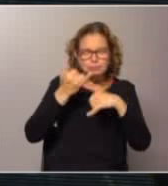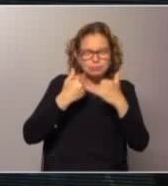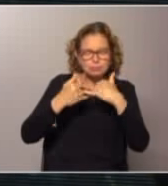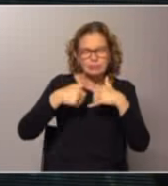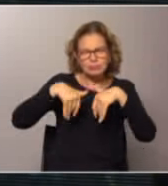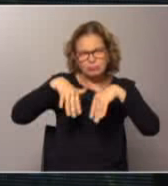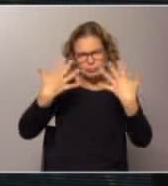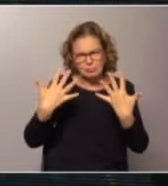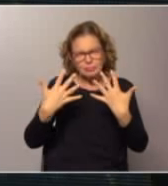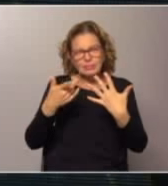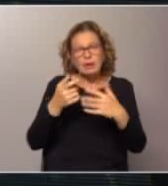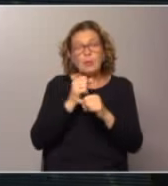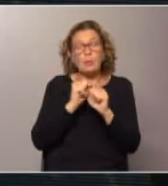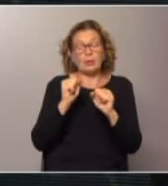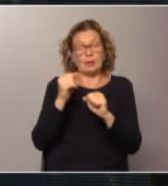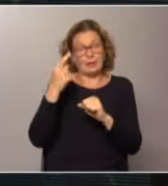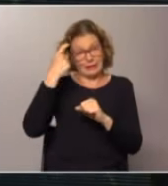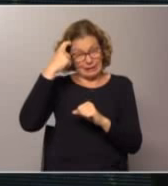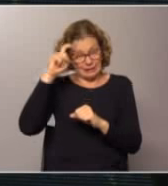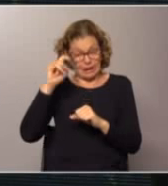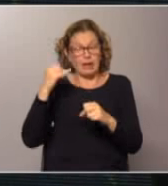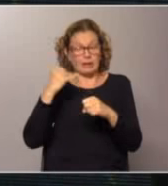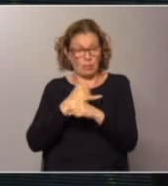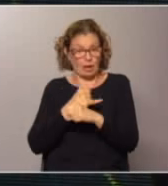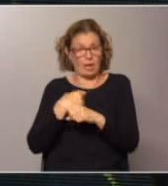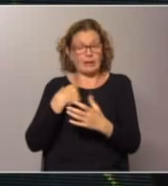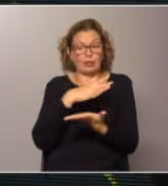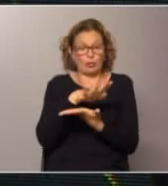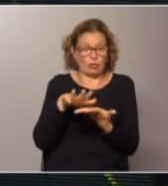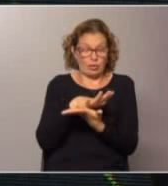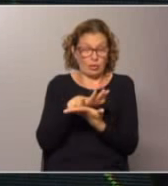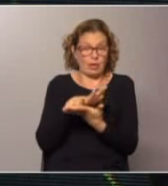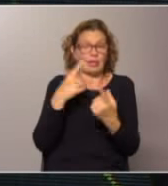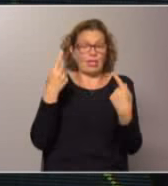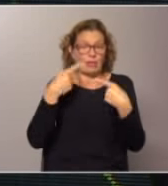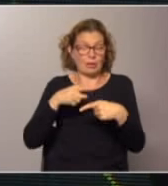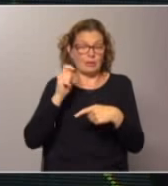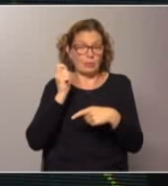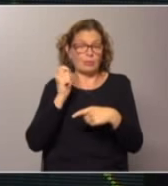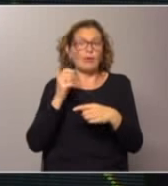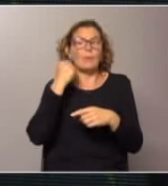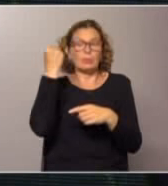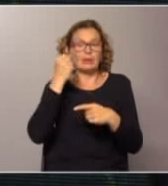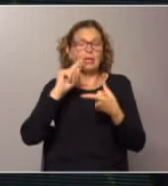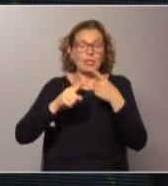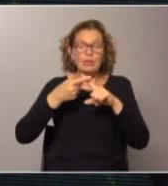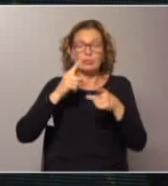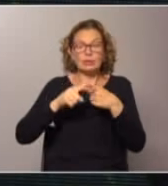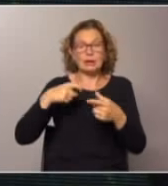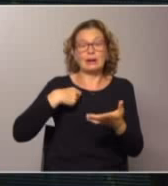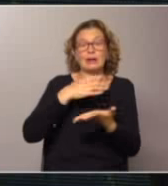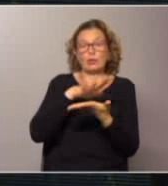de expresión es que pueden haber ideas equivocadas en la sociedad y en el debate público importante es que se discutan y que la sociedad